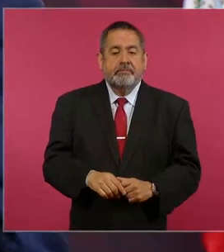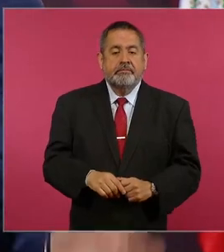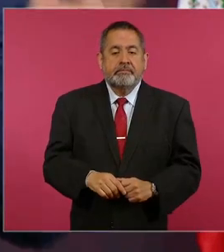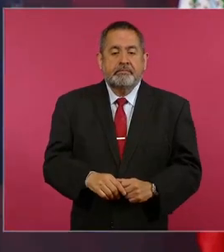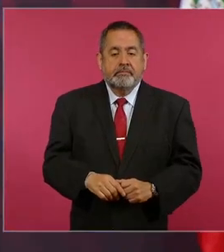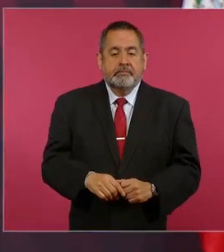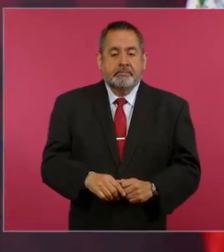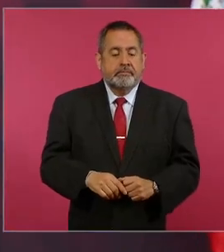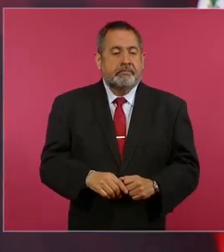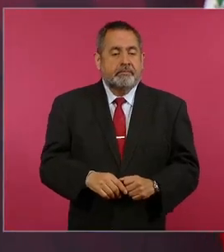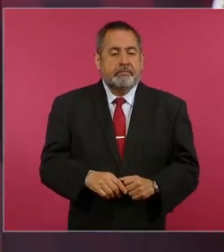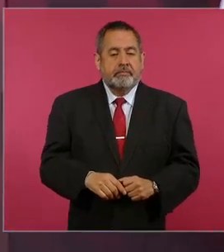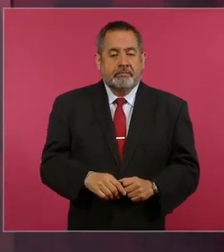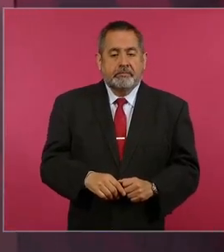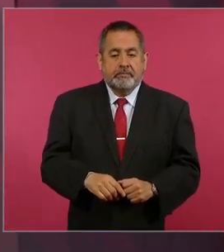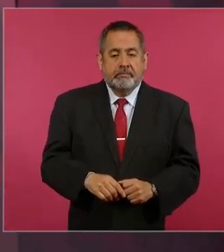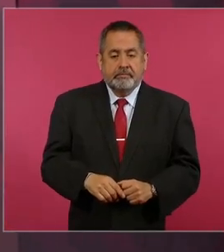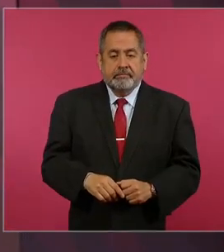se fueron